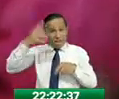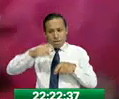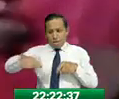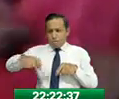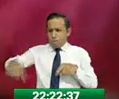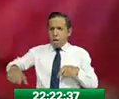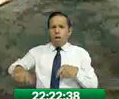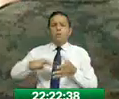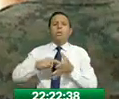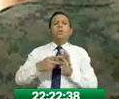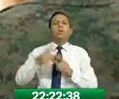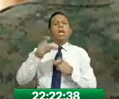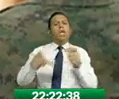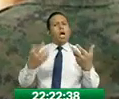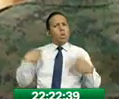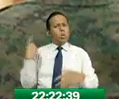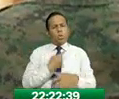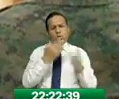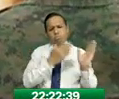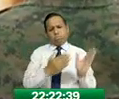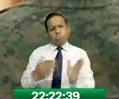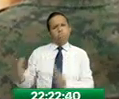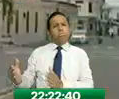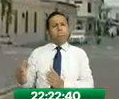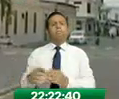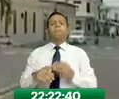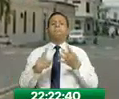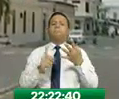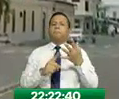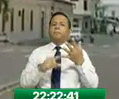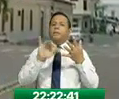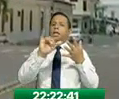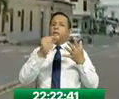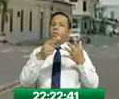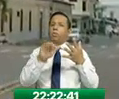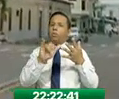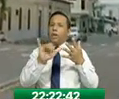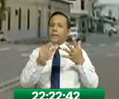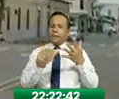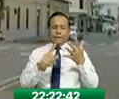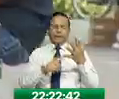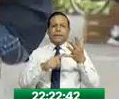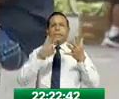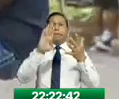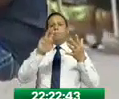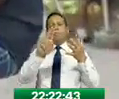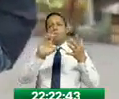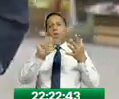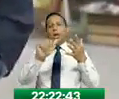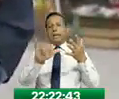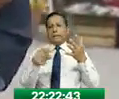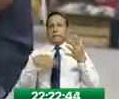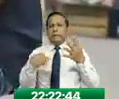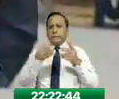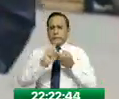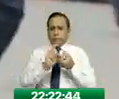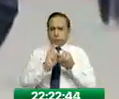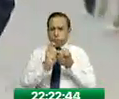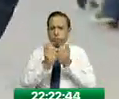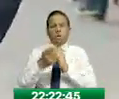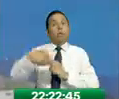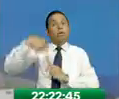está preparando. Con Yaguachi, Nobol y Bucay, el próximo lunes al menos 11 de los 25 cantones de